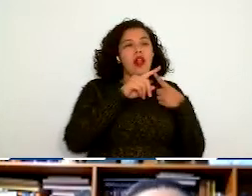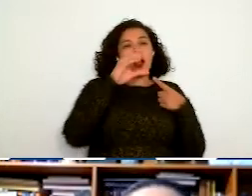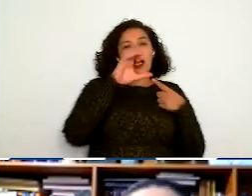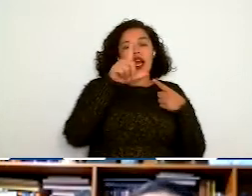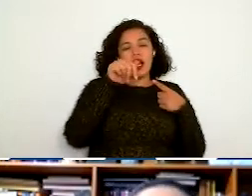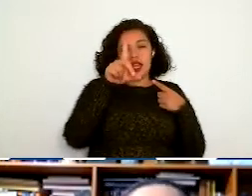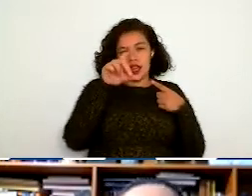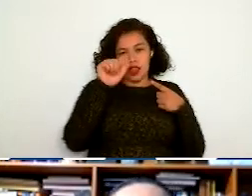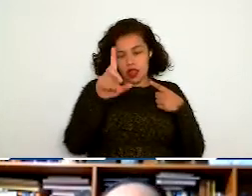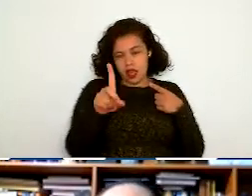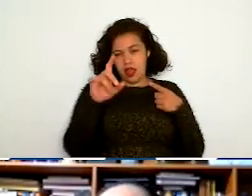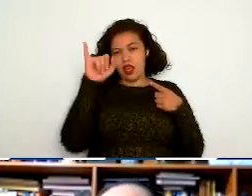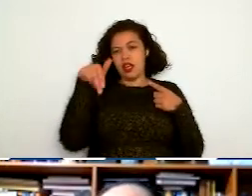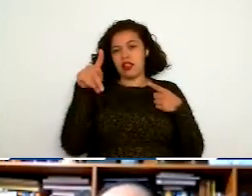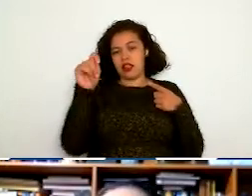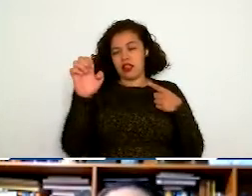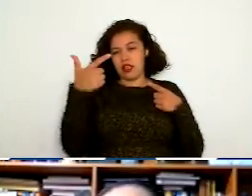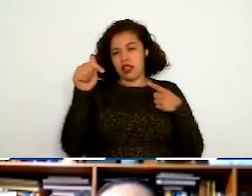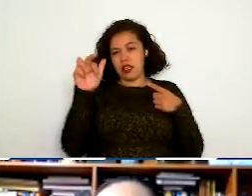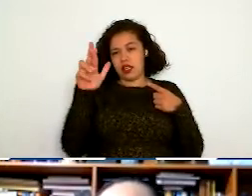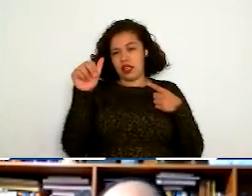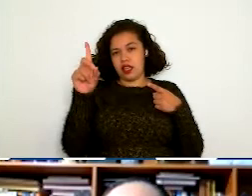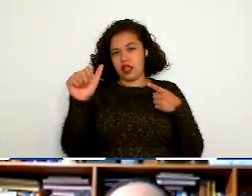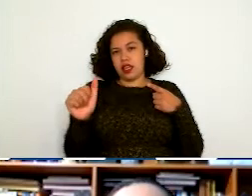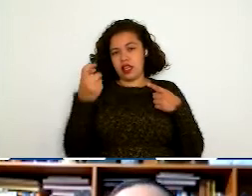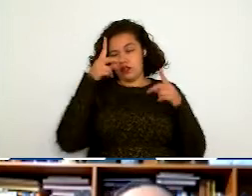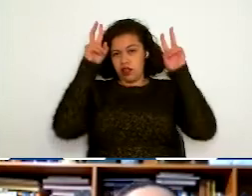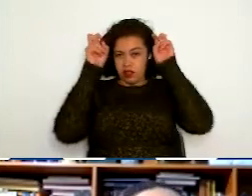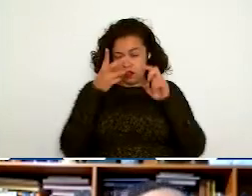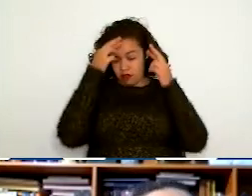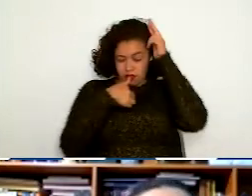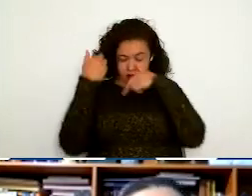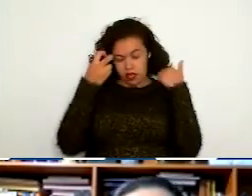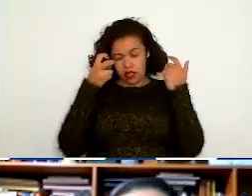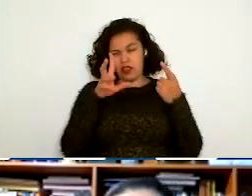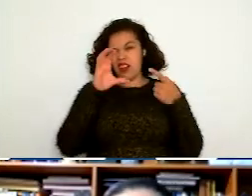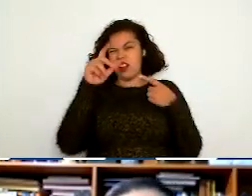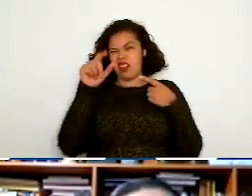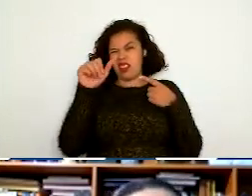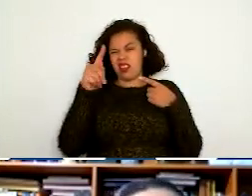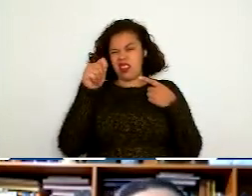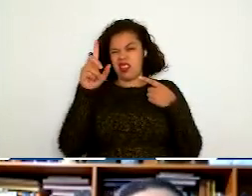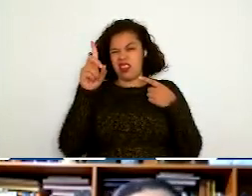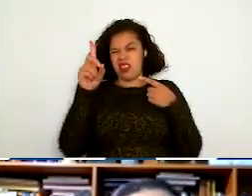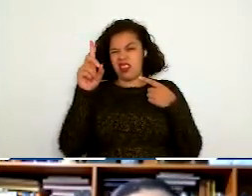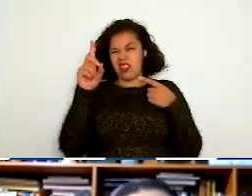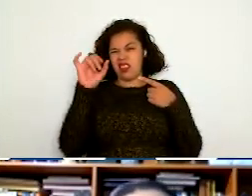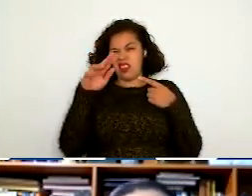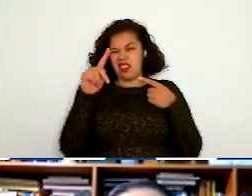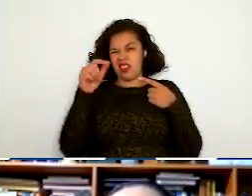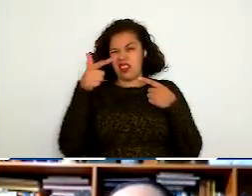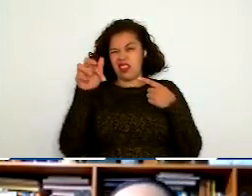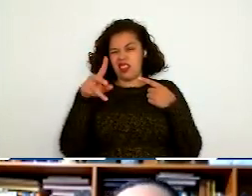integrada. Ustedes veían que de hecho era el primer, pues es uno de los primeros temas a ver. ¿Qué es esto de la calidad integrada? Bueno,